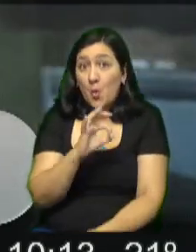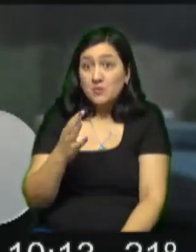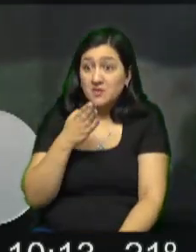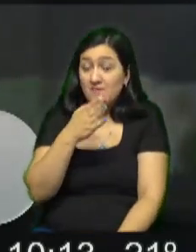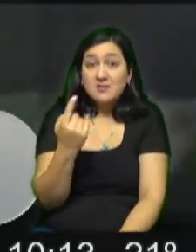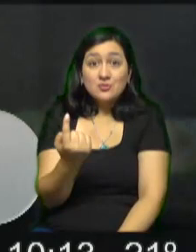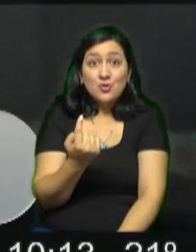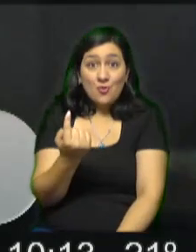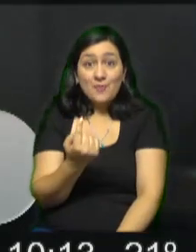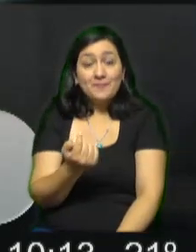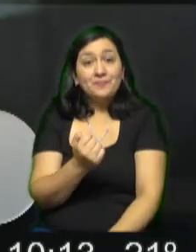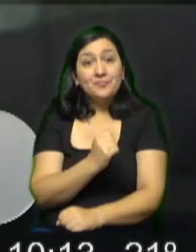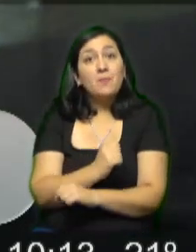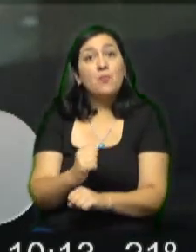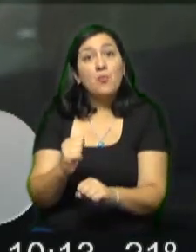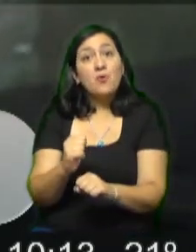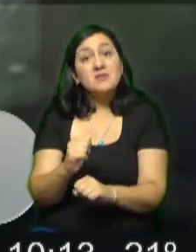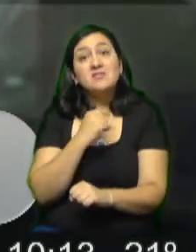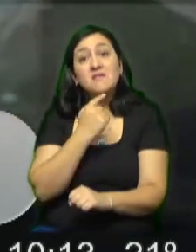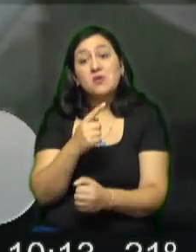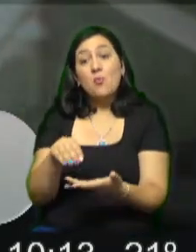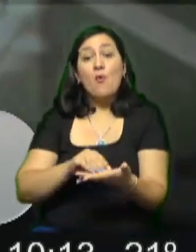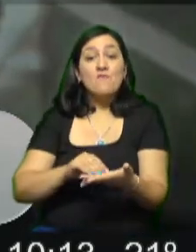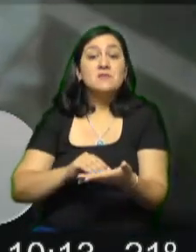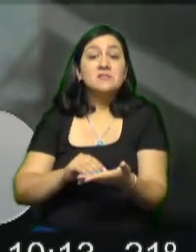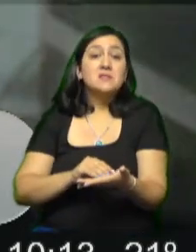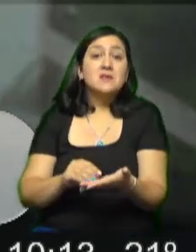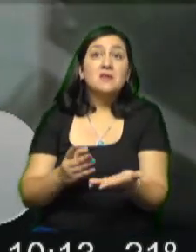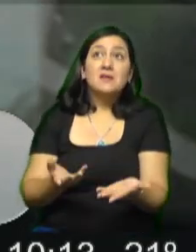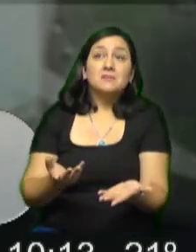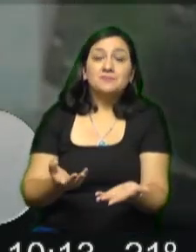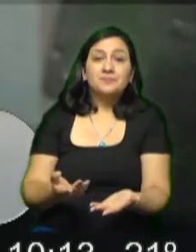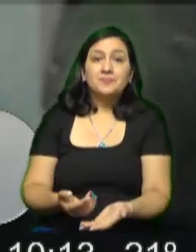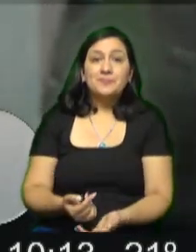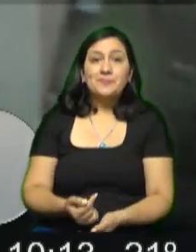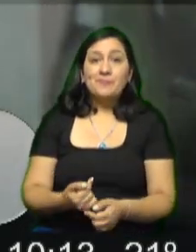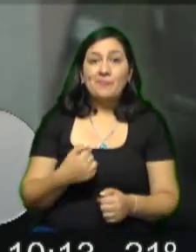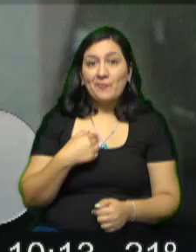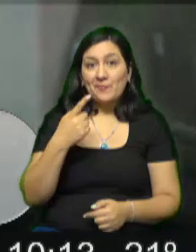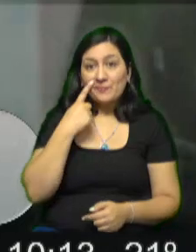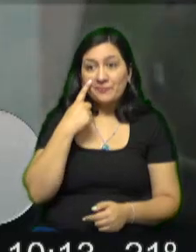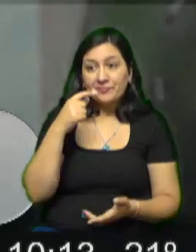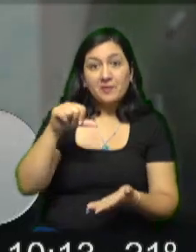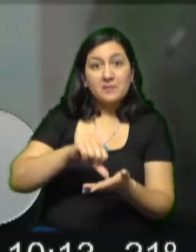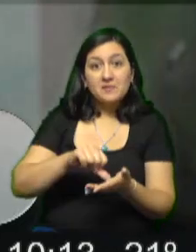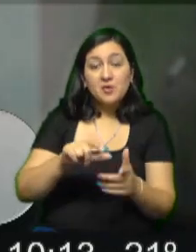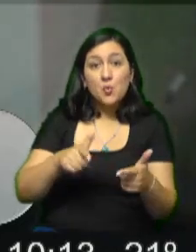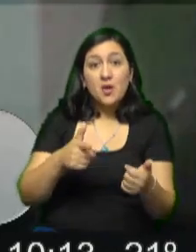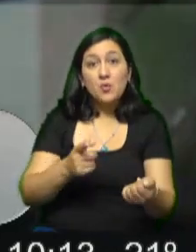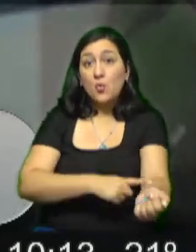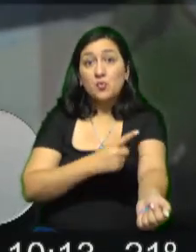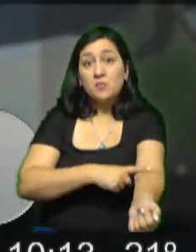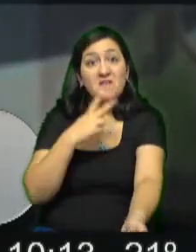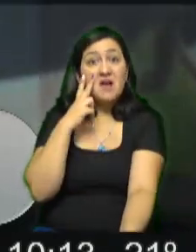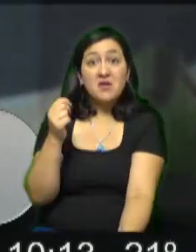solo, lo puede utilizar como oficina, como un lugar. Que hay a mí me ha tocado conocer países donde no hay la costumbre de los bares,